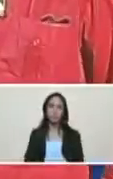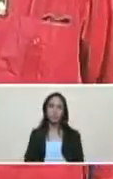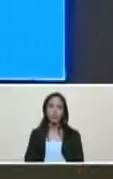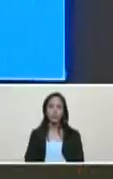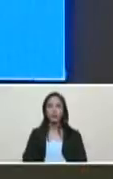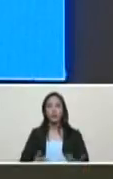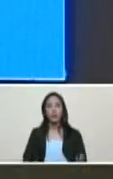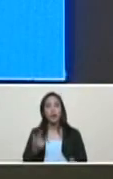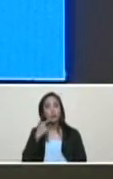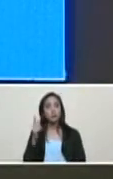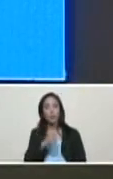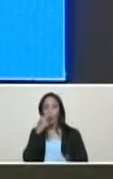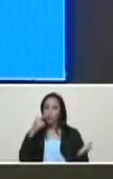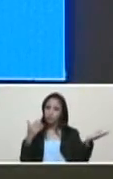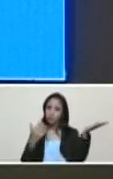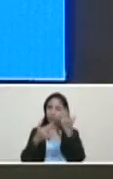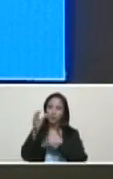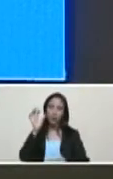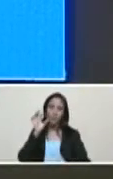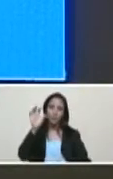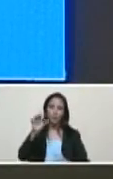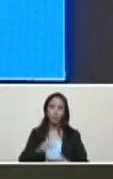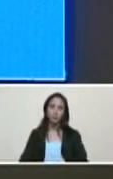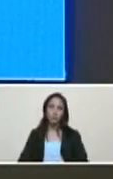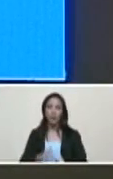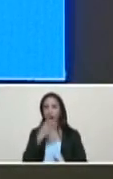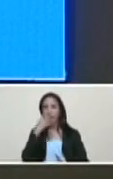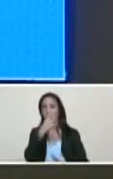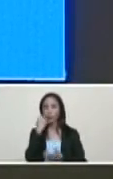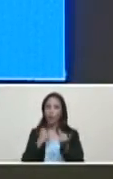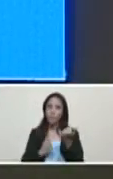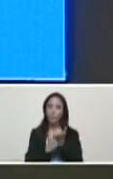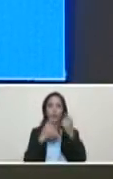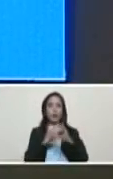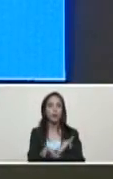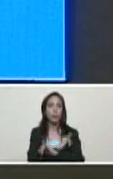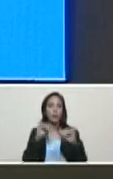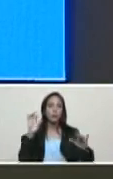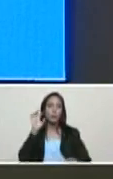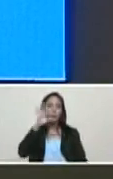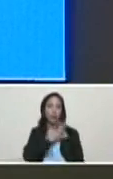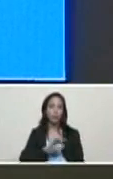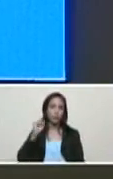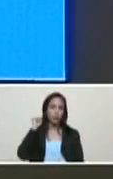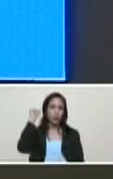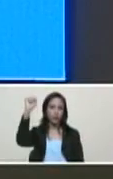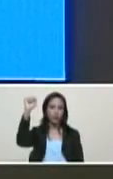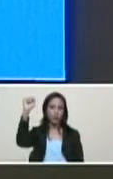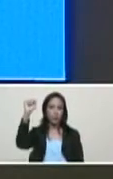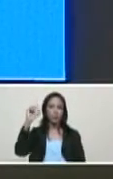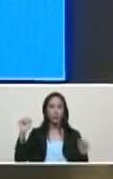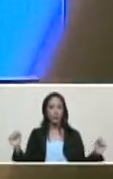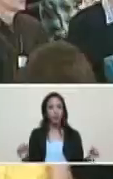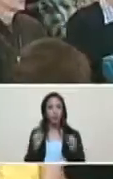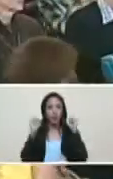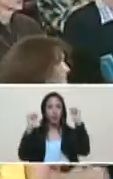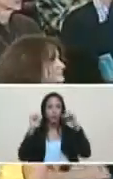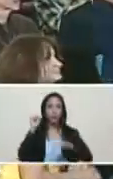Y por siempre la patria sigue con el grito de ¡independencia y patria socialista!